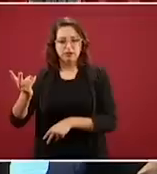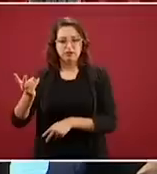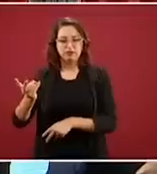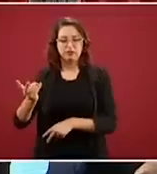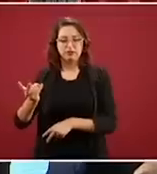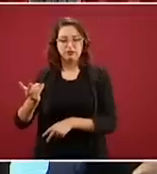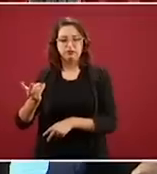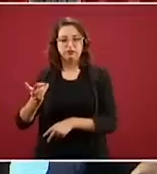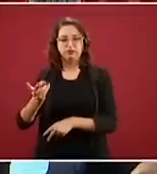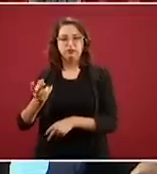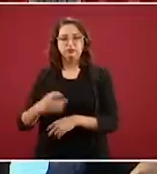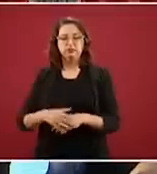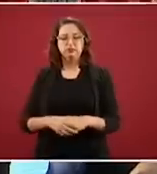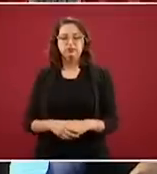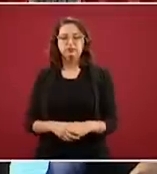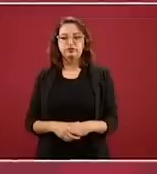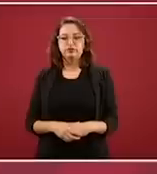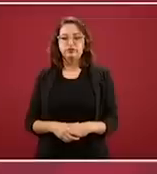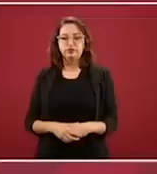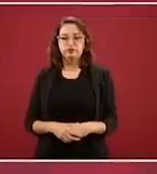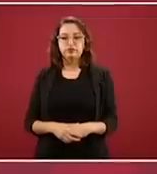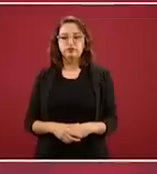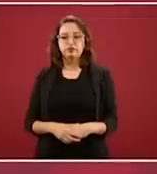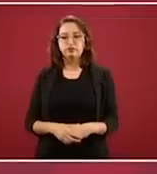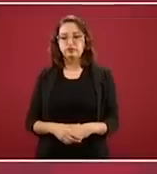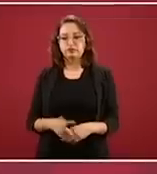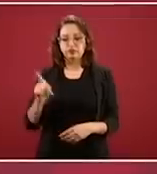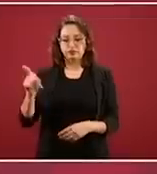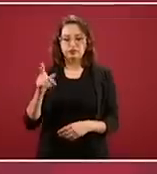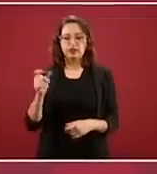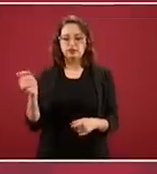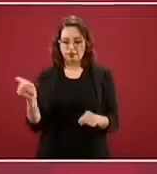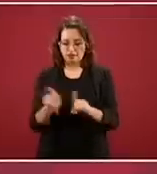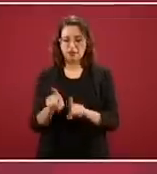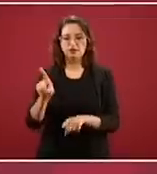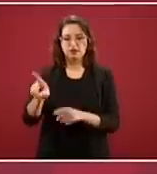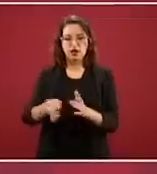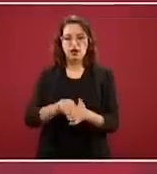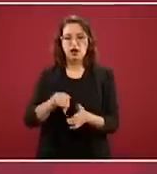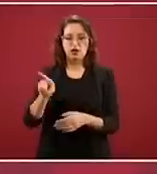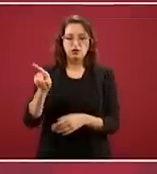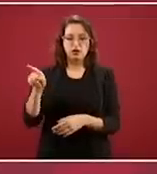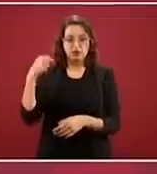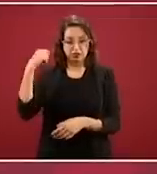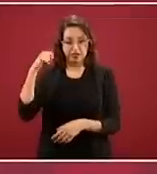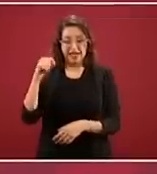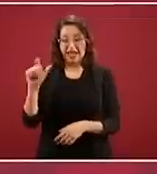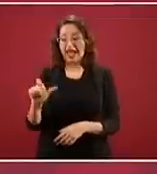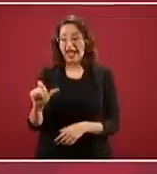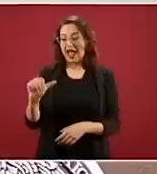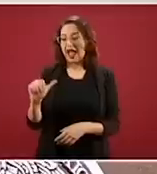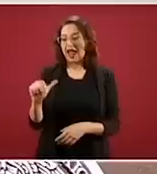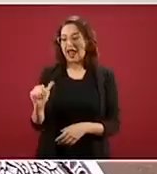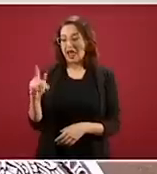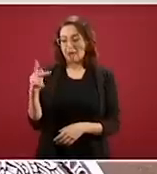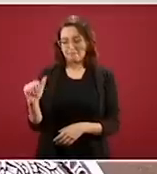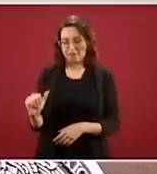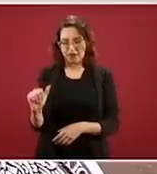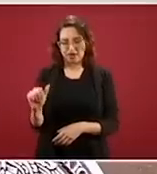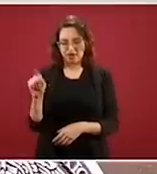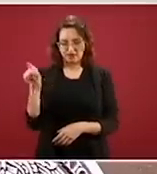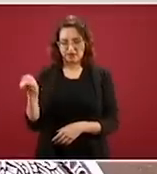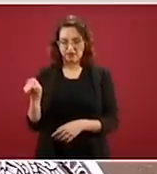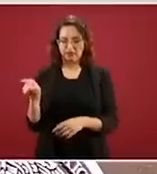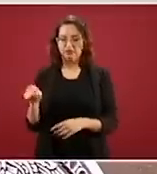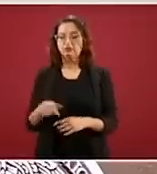Y en un acto en Jalapa, Tabasco, terminamos el acto y me estaban